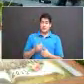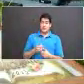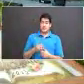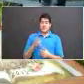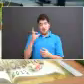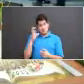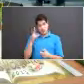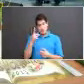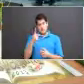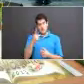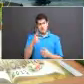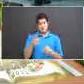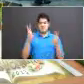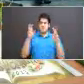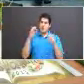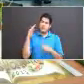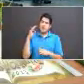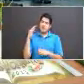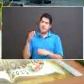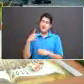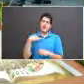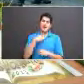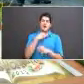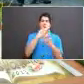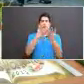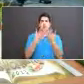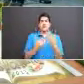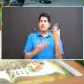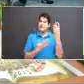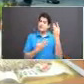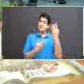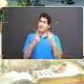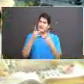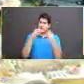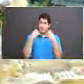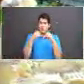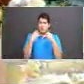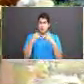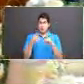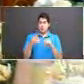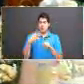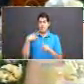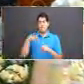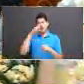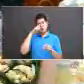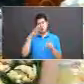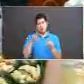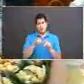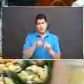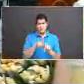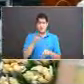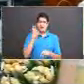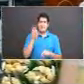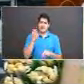un mensaje que nos da una esperanza y una oportunidad. Pero también es